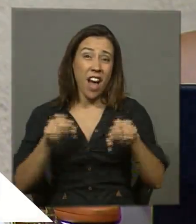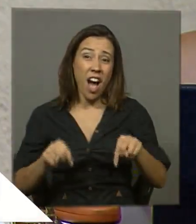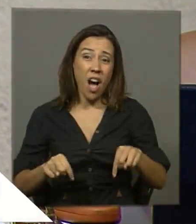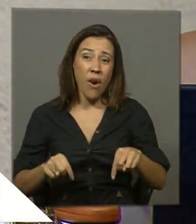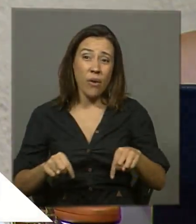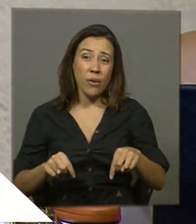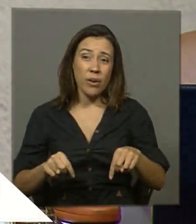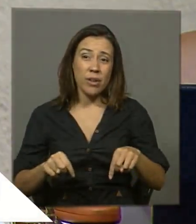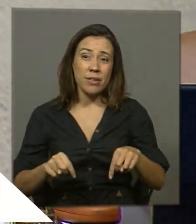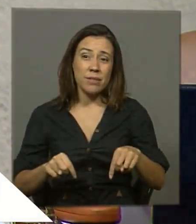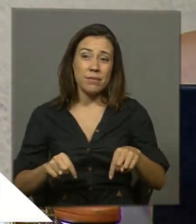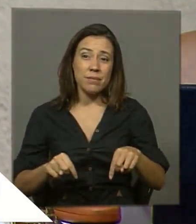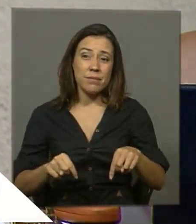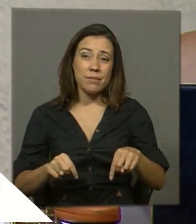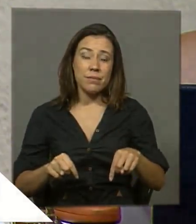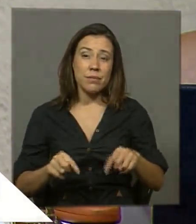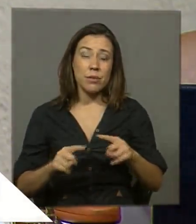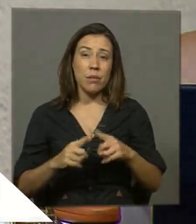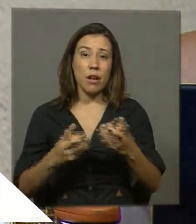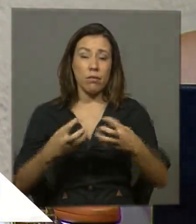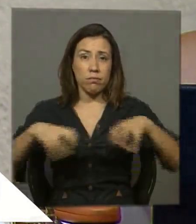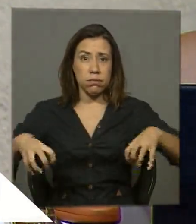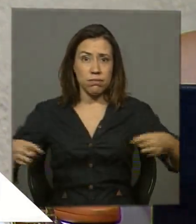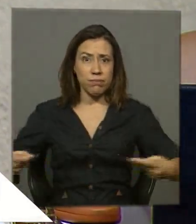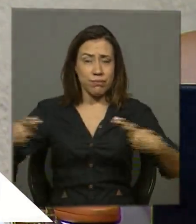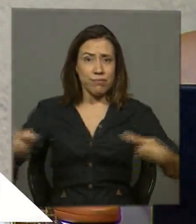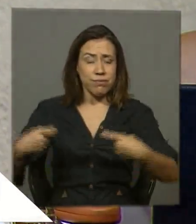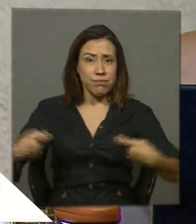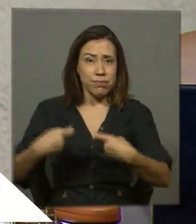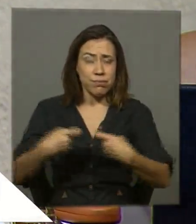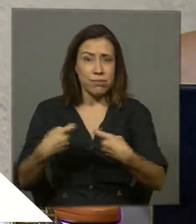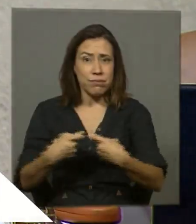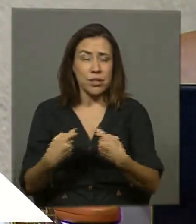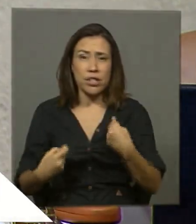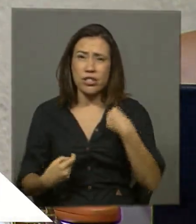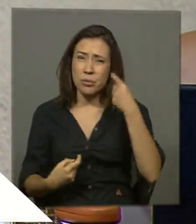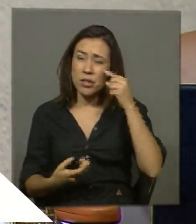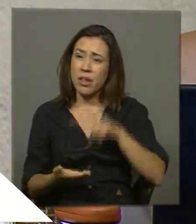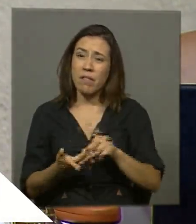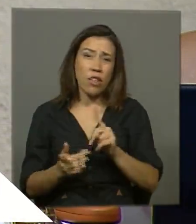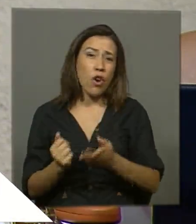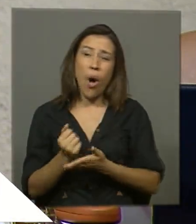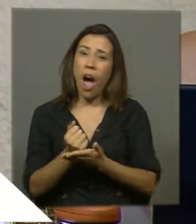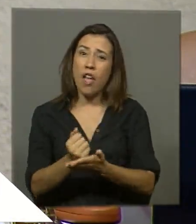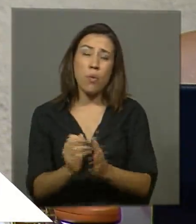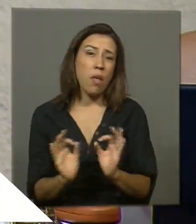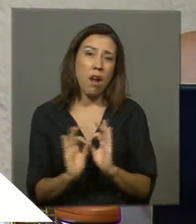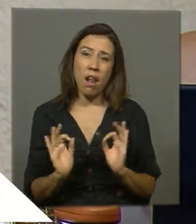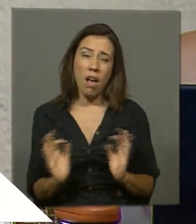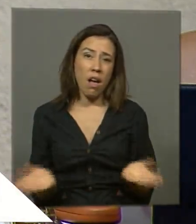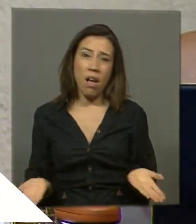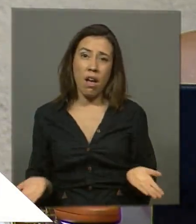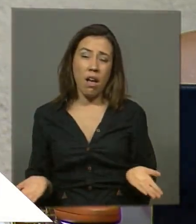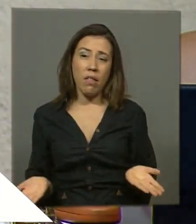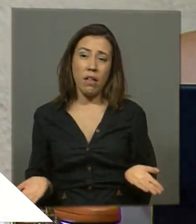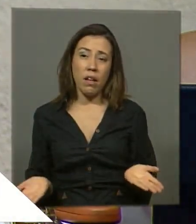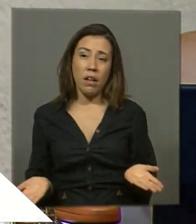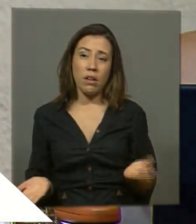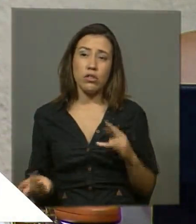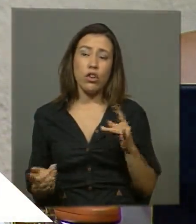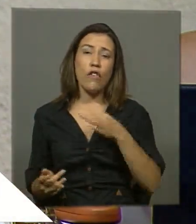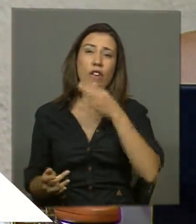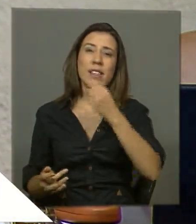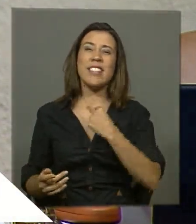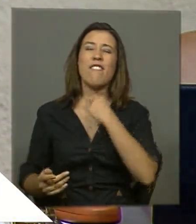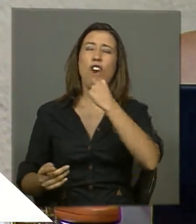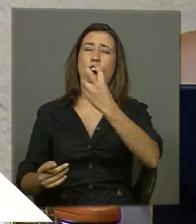cierto entre dos trincheras yo creo que de verdad eso no le ayuda a nadie y no quiero hablar ni en